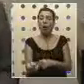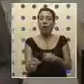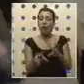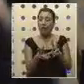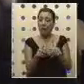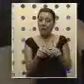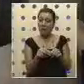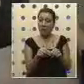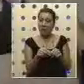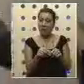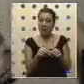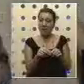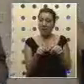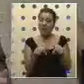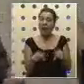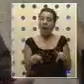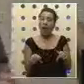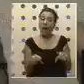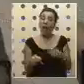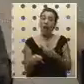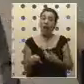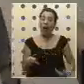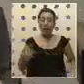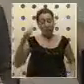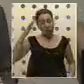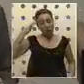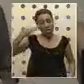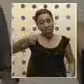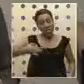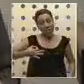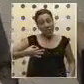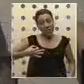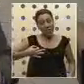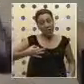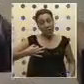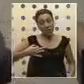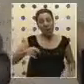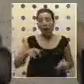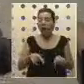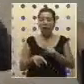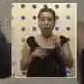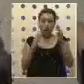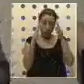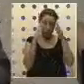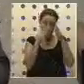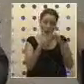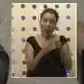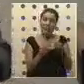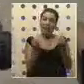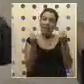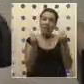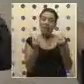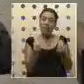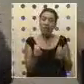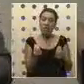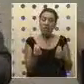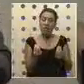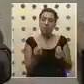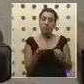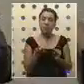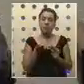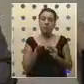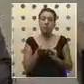lo que ha decidido el gobierno y en buena hora es focalizar adecuadamente un